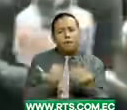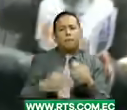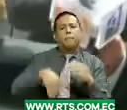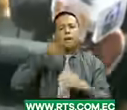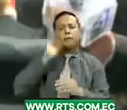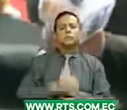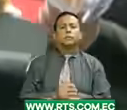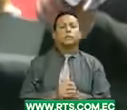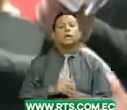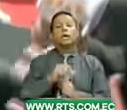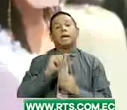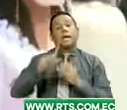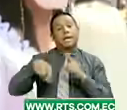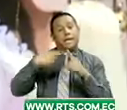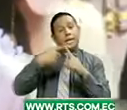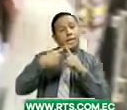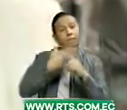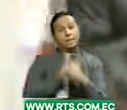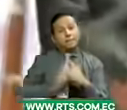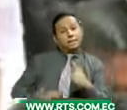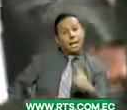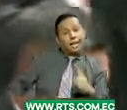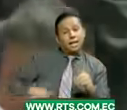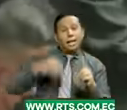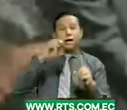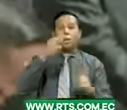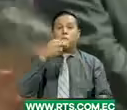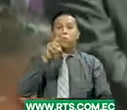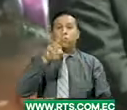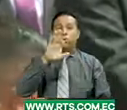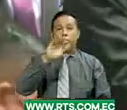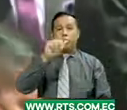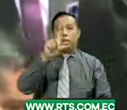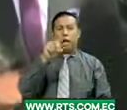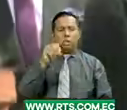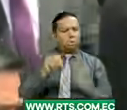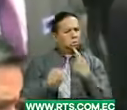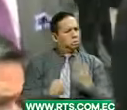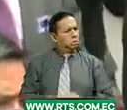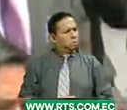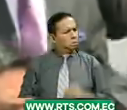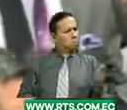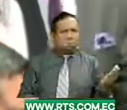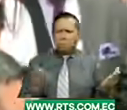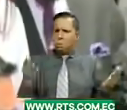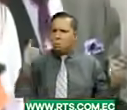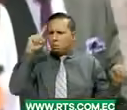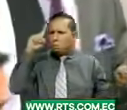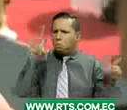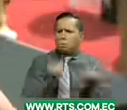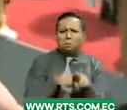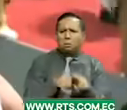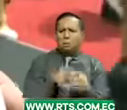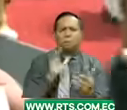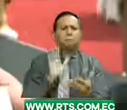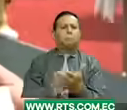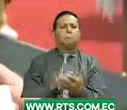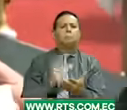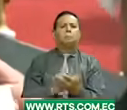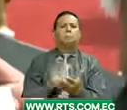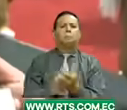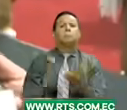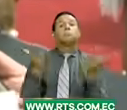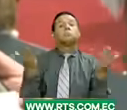Hurtado literalmente aplaudiendo al ver a dos poderes del Estado que coinciden en criterios en busca de un nuevo Ecuador. Los dos